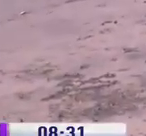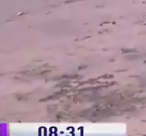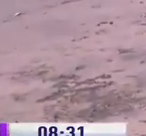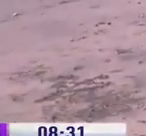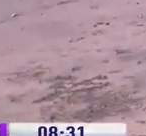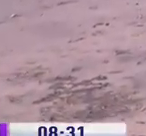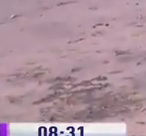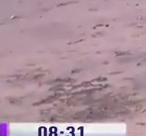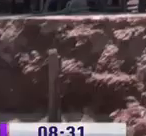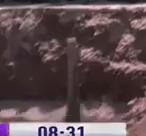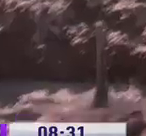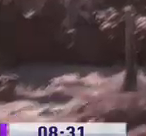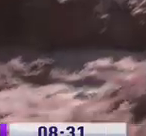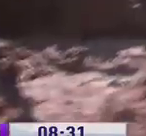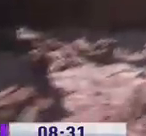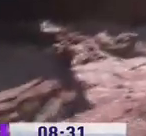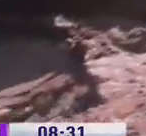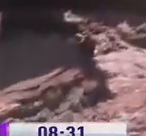Desayune rico también, ya venimos.